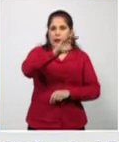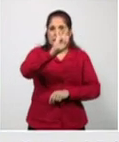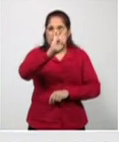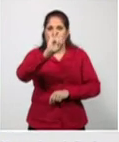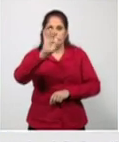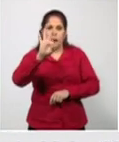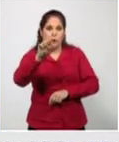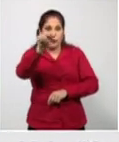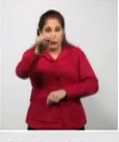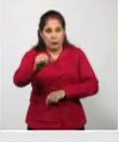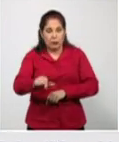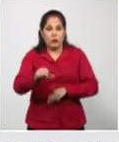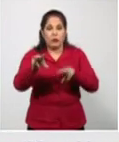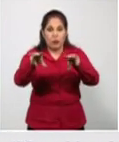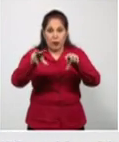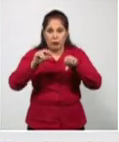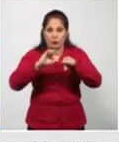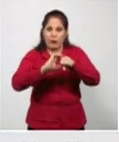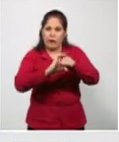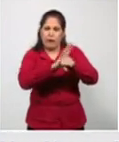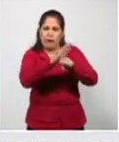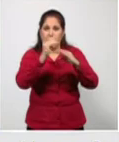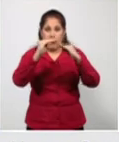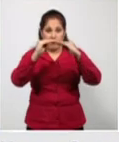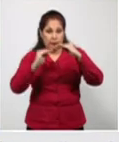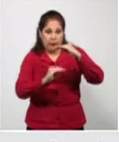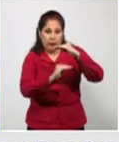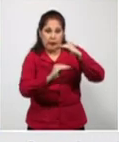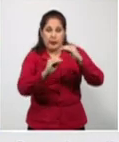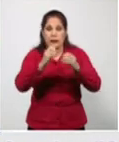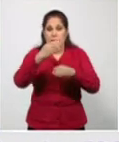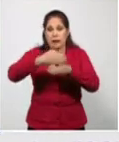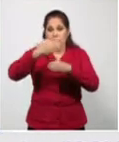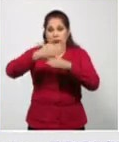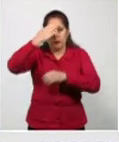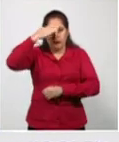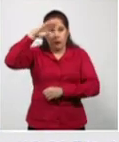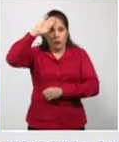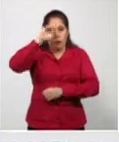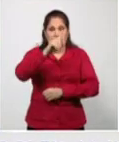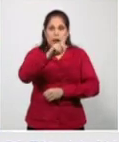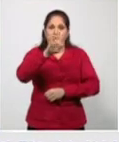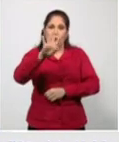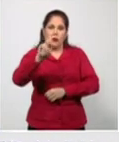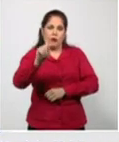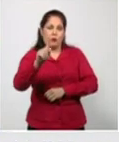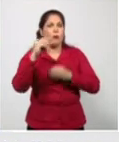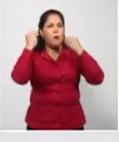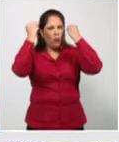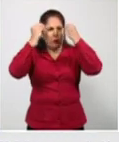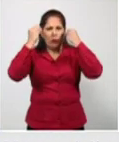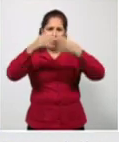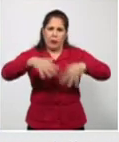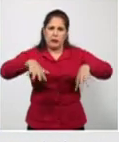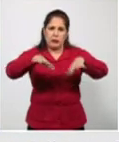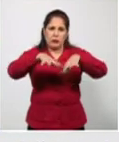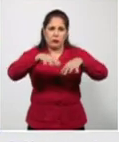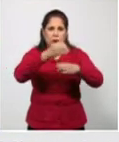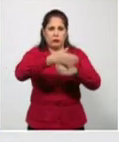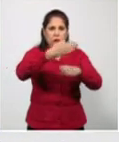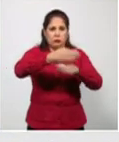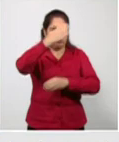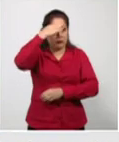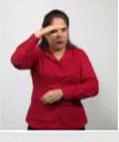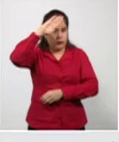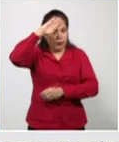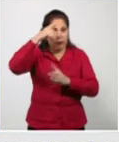nuevos contagios, seguida de Santiago de Cuba con 141. También preocupante la situación en Santiago de Cuba. Pinar